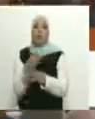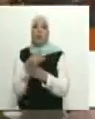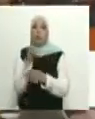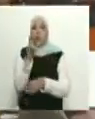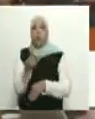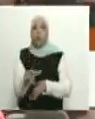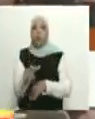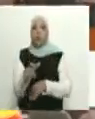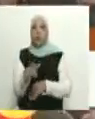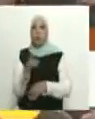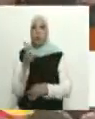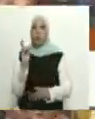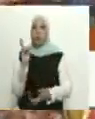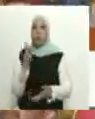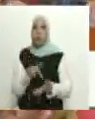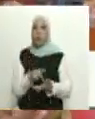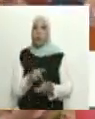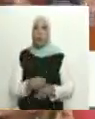Aquí,